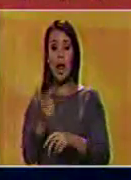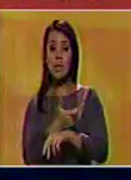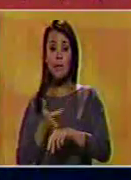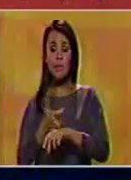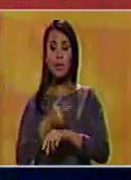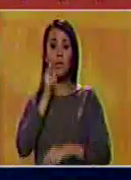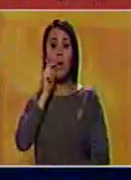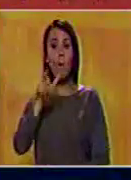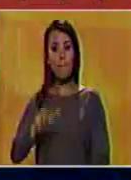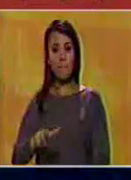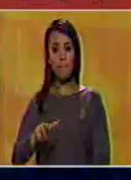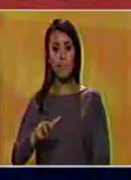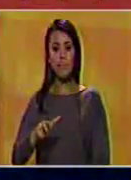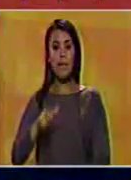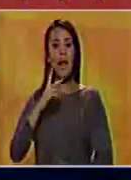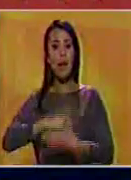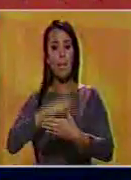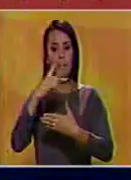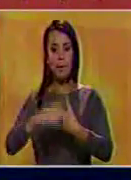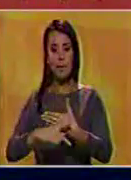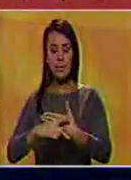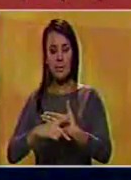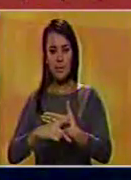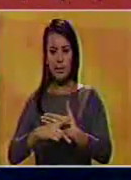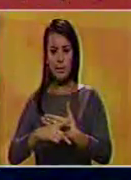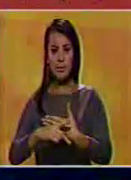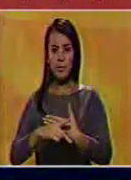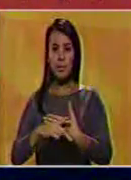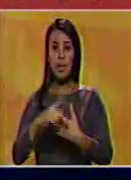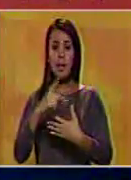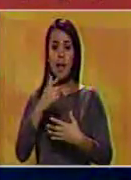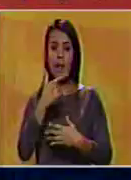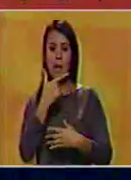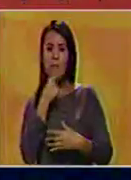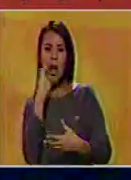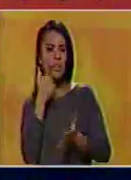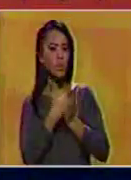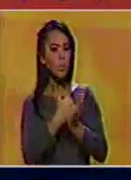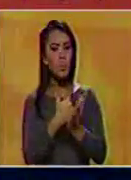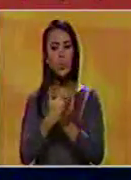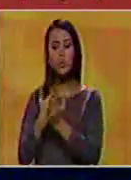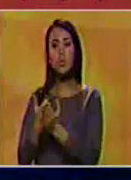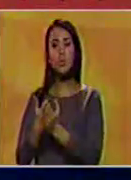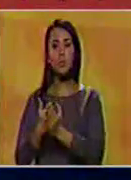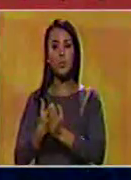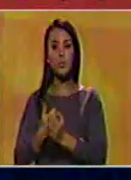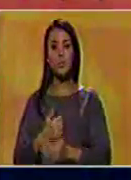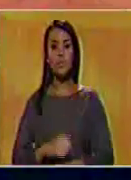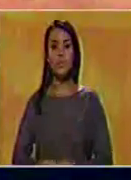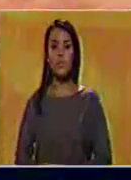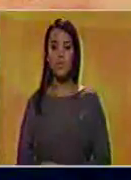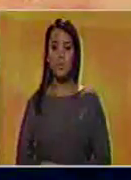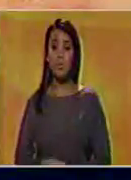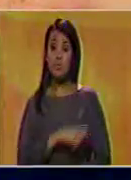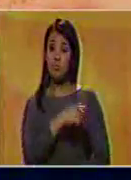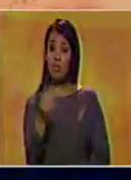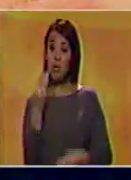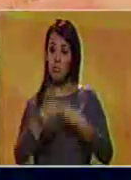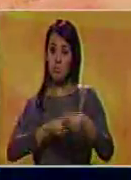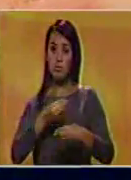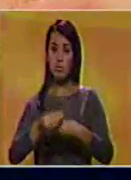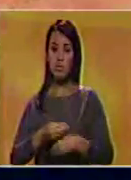santos en la planificación en la facilitación y en la perpetuación de estos hechos